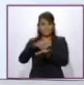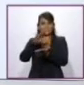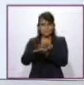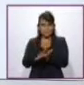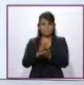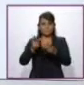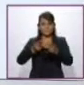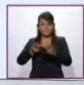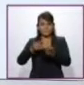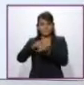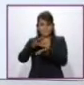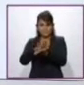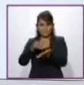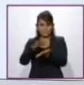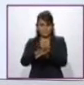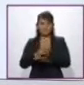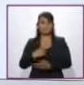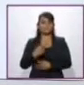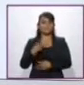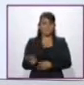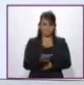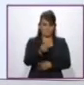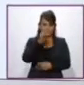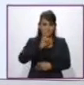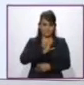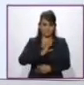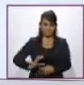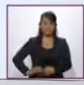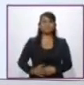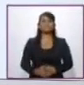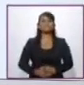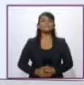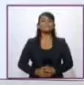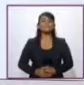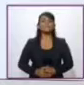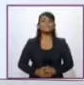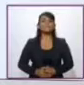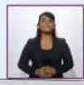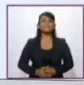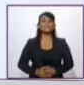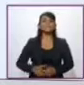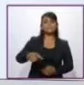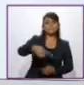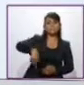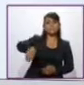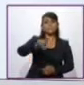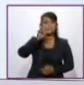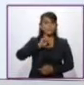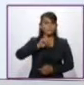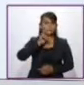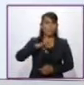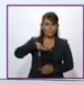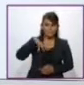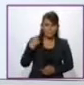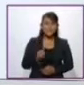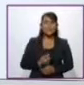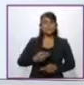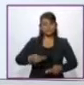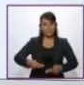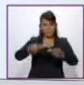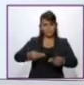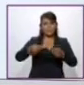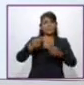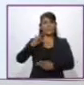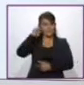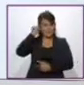del Estado de Querétaro. Candidata, la pregunta es, ¿qué apoyo habrá para las mujeres emprendedoras